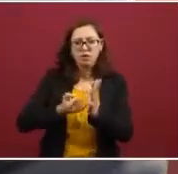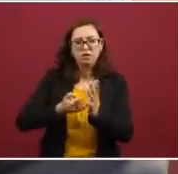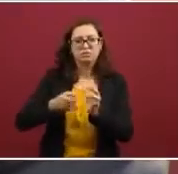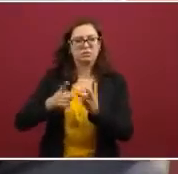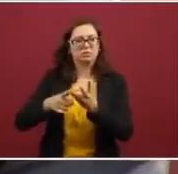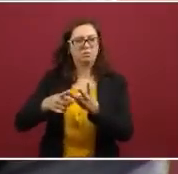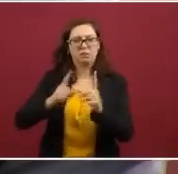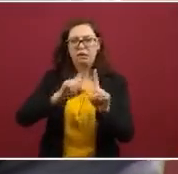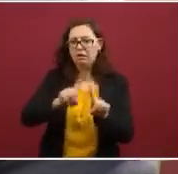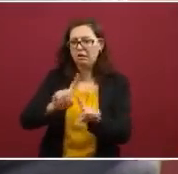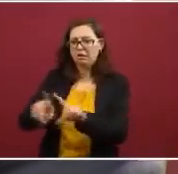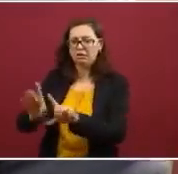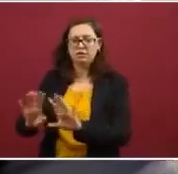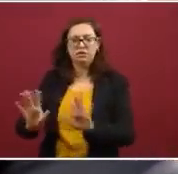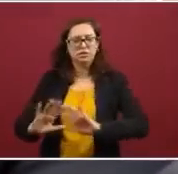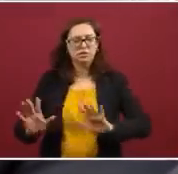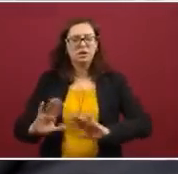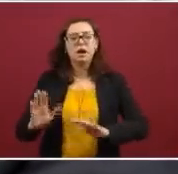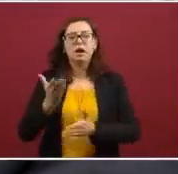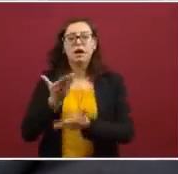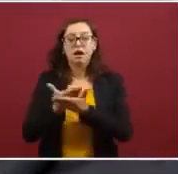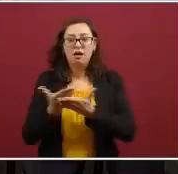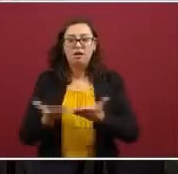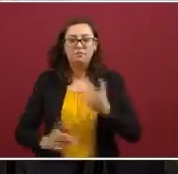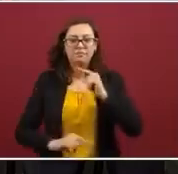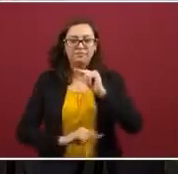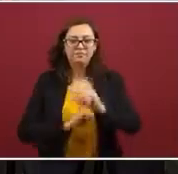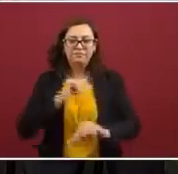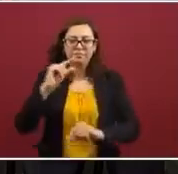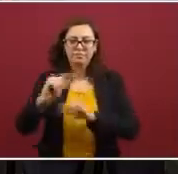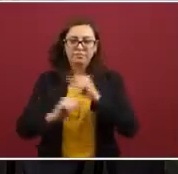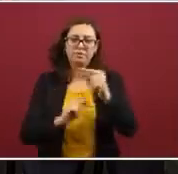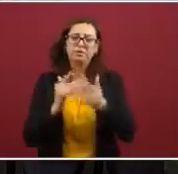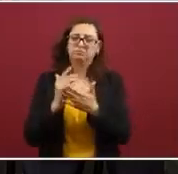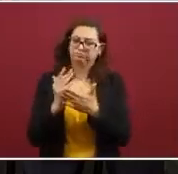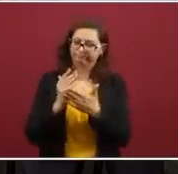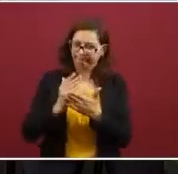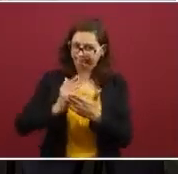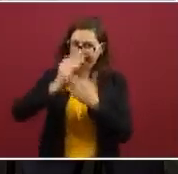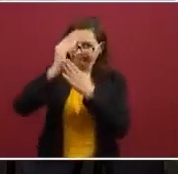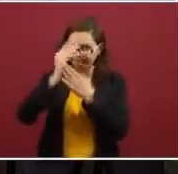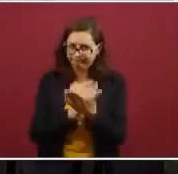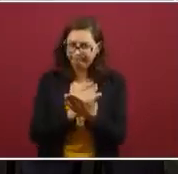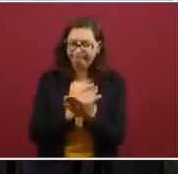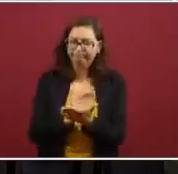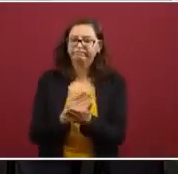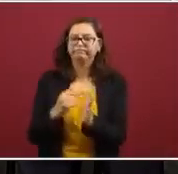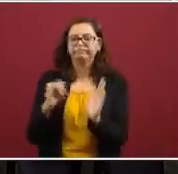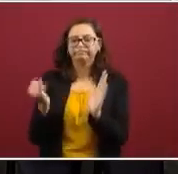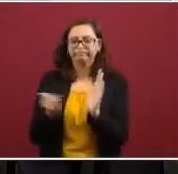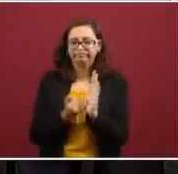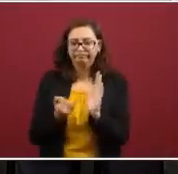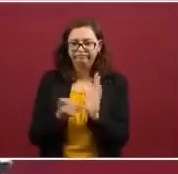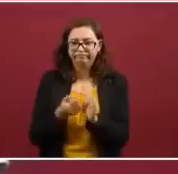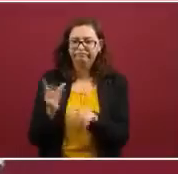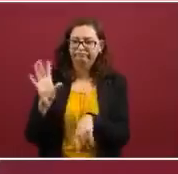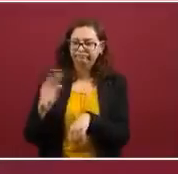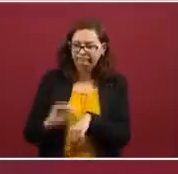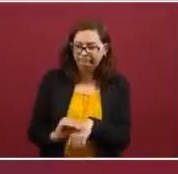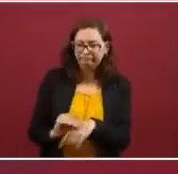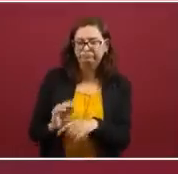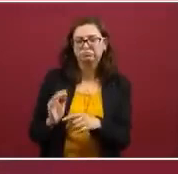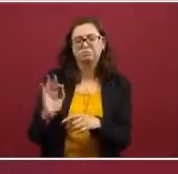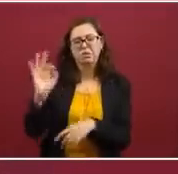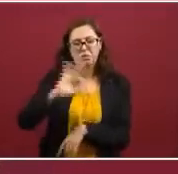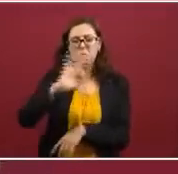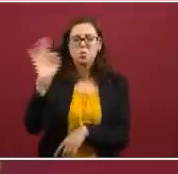Ahora, poco a poco, se le va a apoyar fiscalmente a